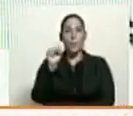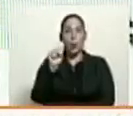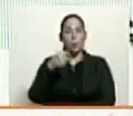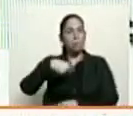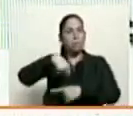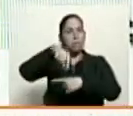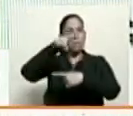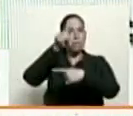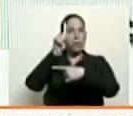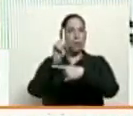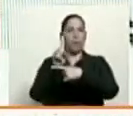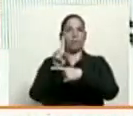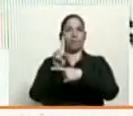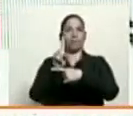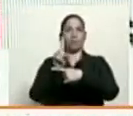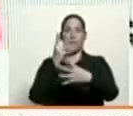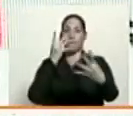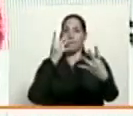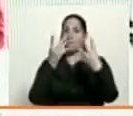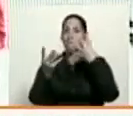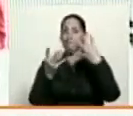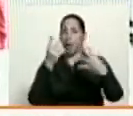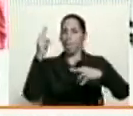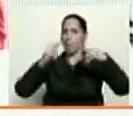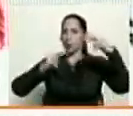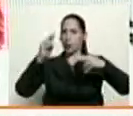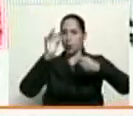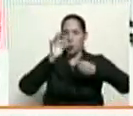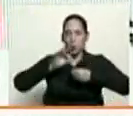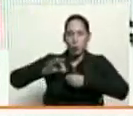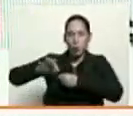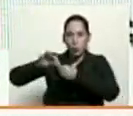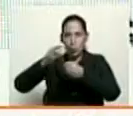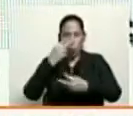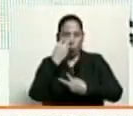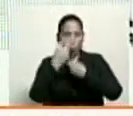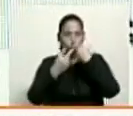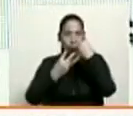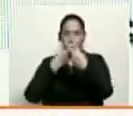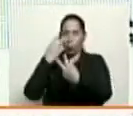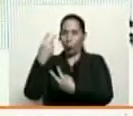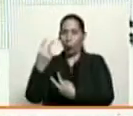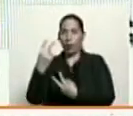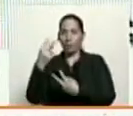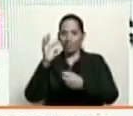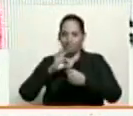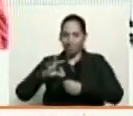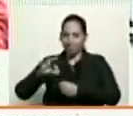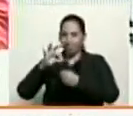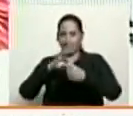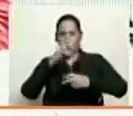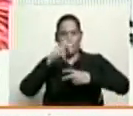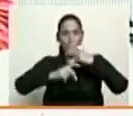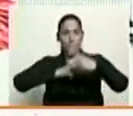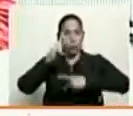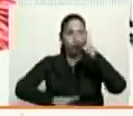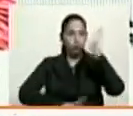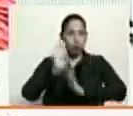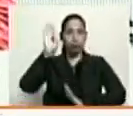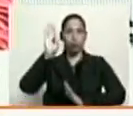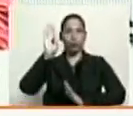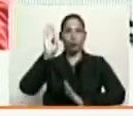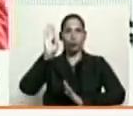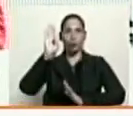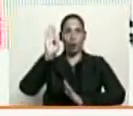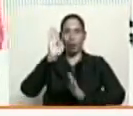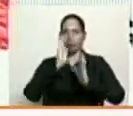primera feria exposición de semillas, semillas para el cultivo, para la producción,